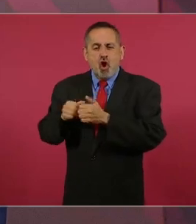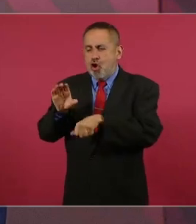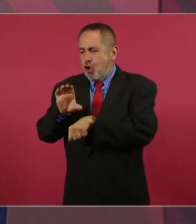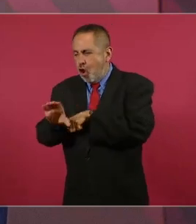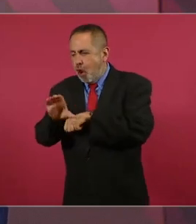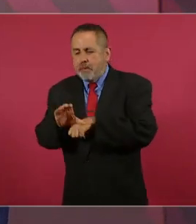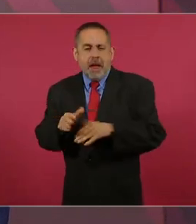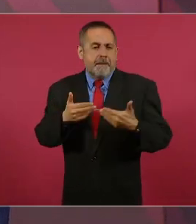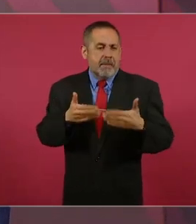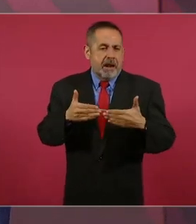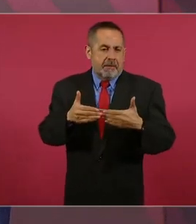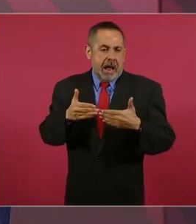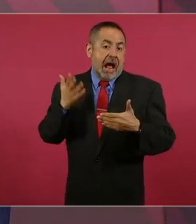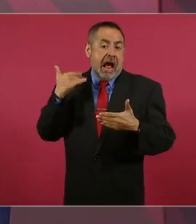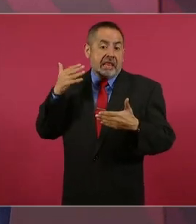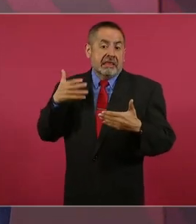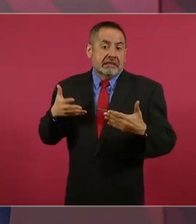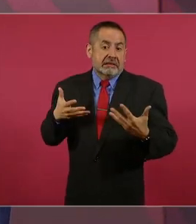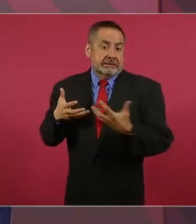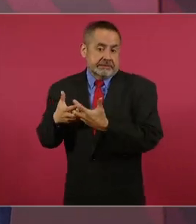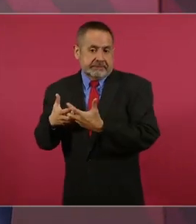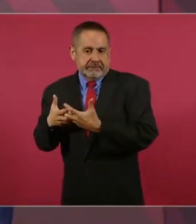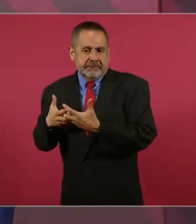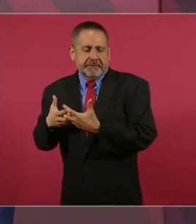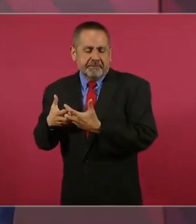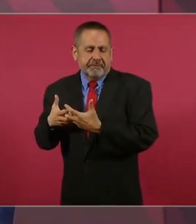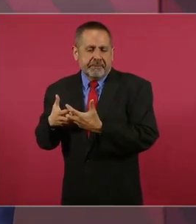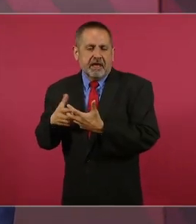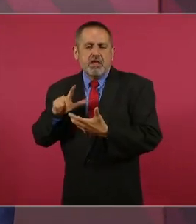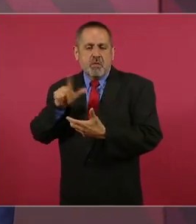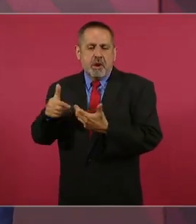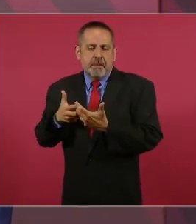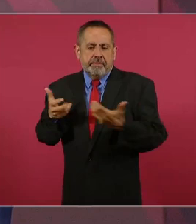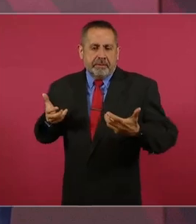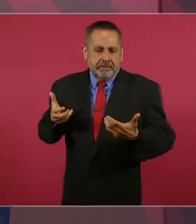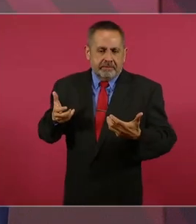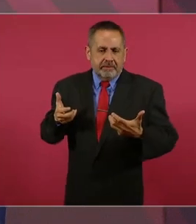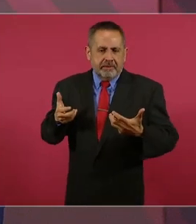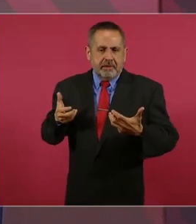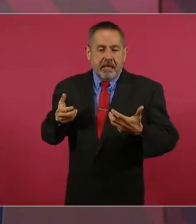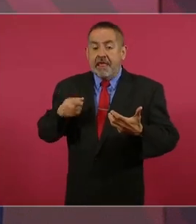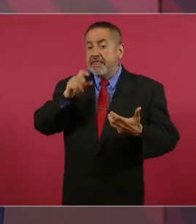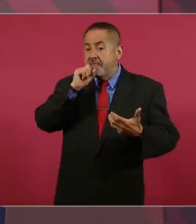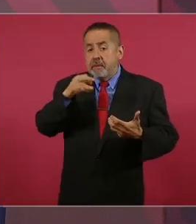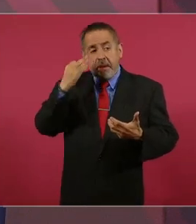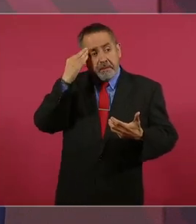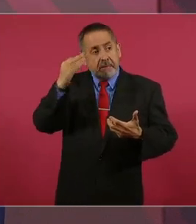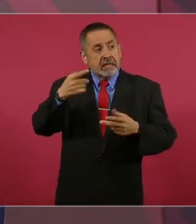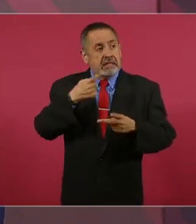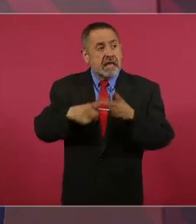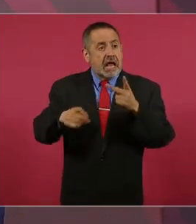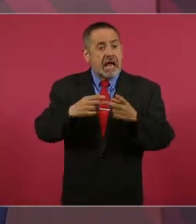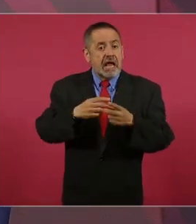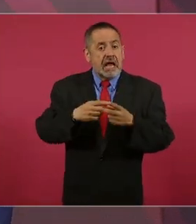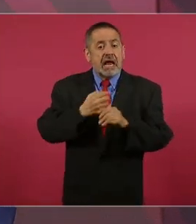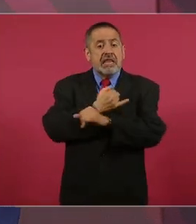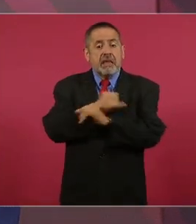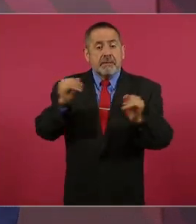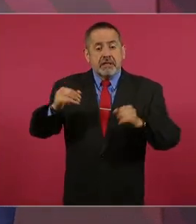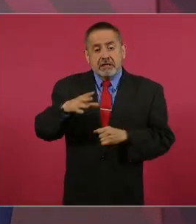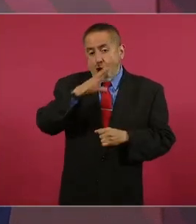pertenecía a Colombia. Fue también cuando se inició la lucha por la independencia de Cuba.